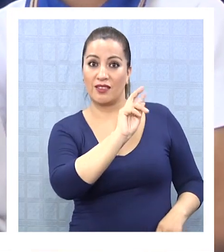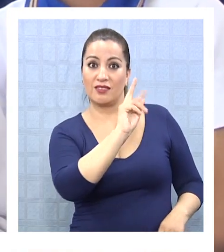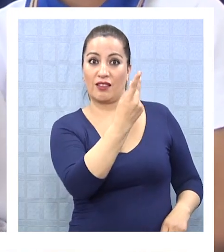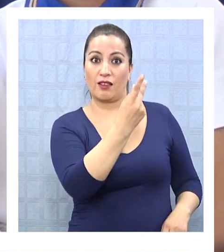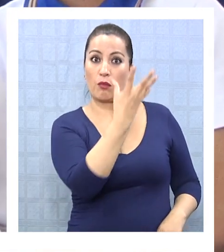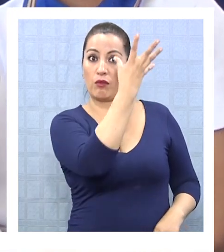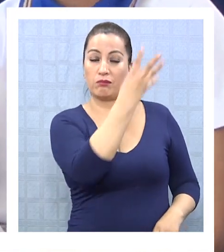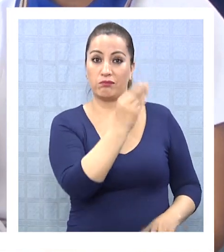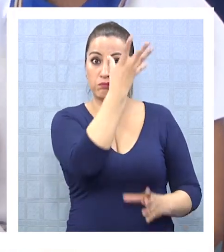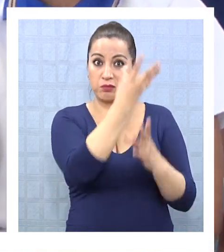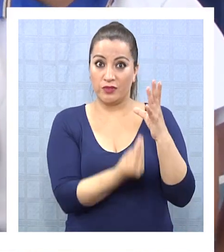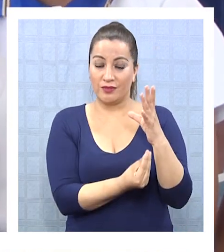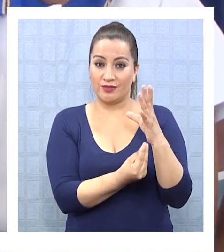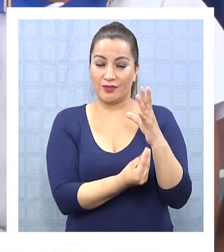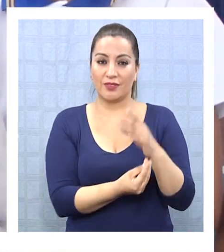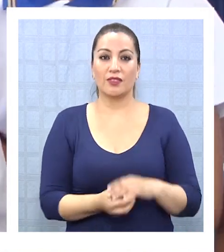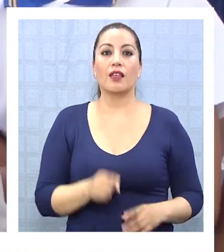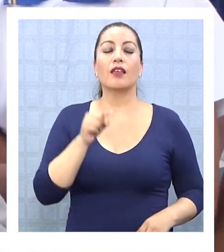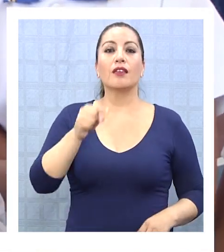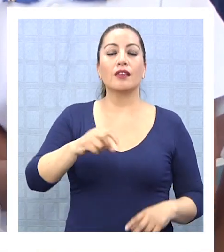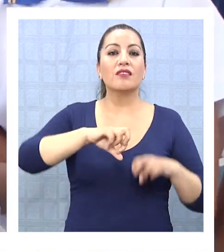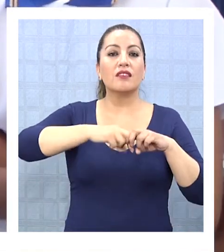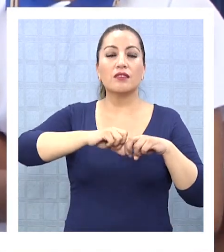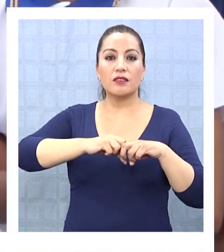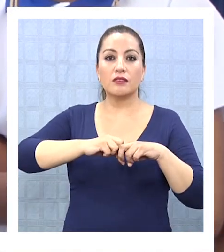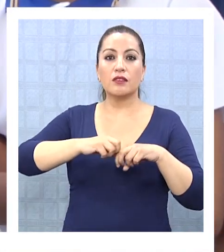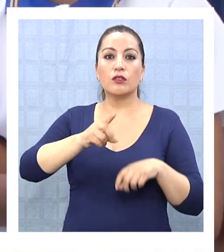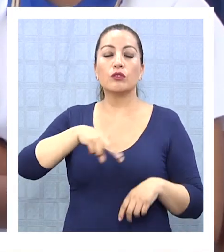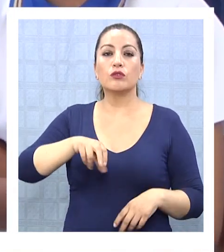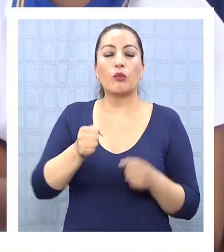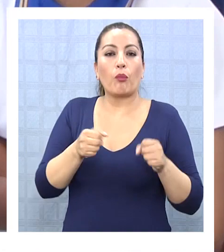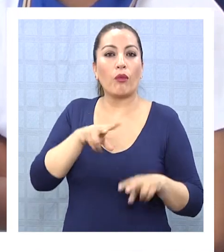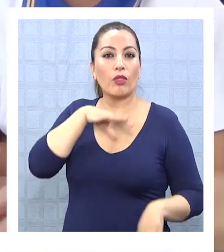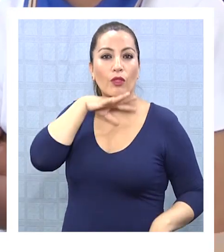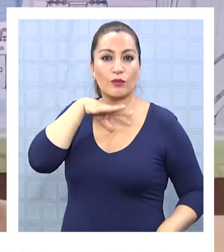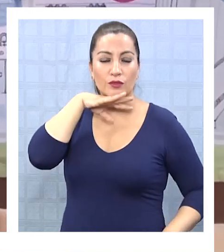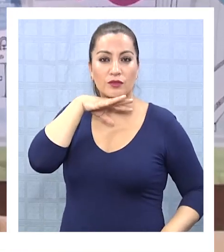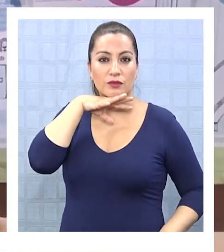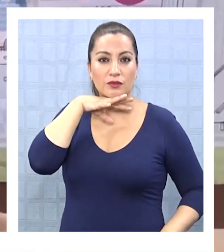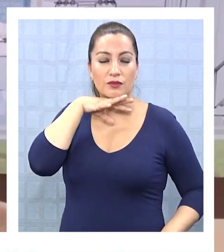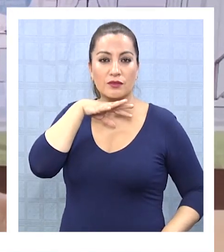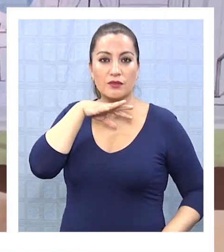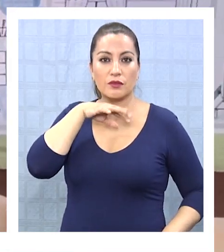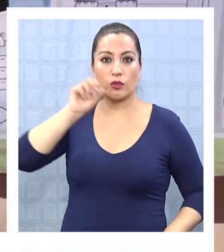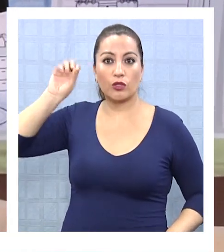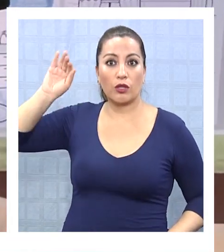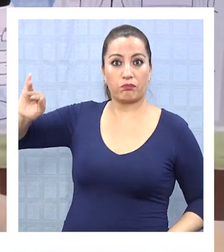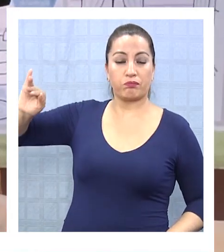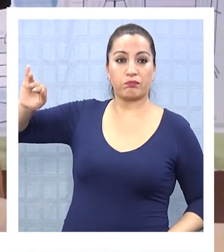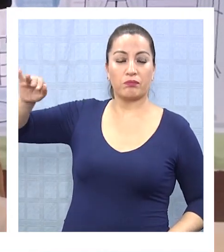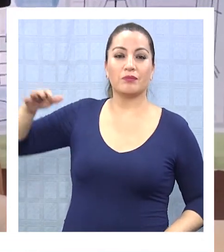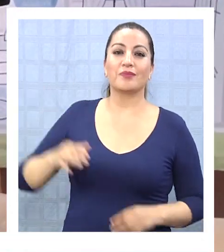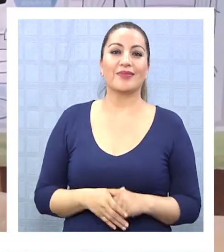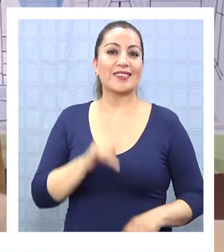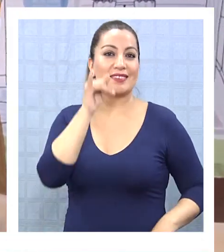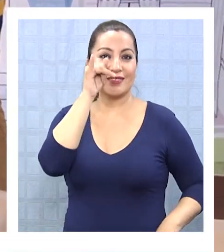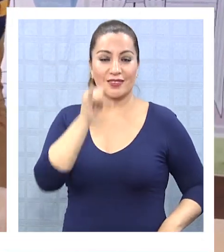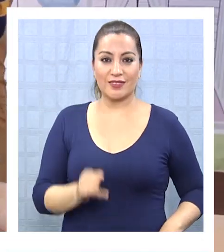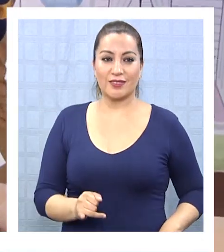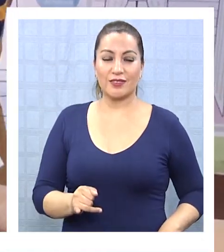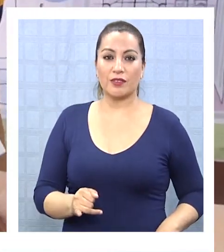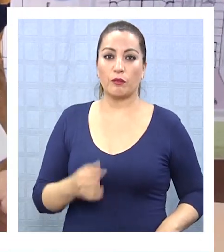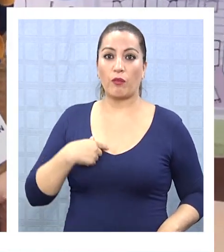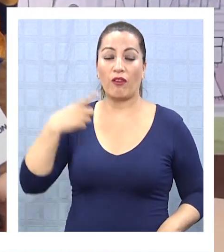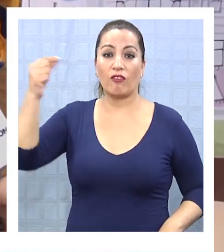Esta energía la podemos usar cuando la prendemos en el foco. Siempre cuando voy saliendo tengo que apagar todas las